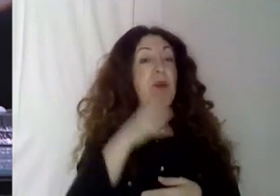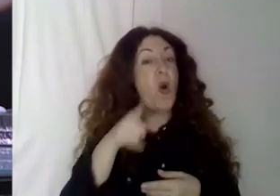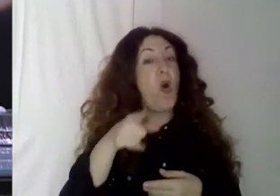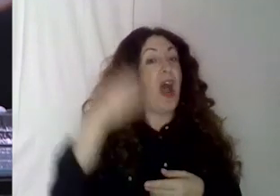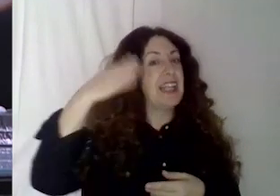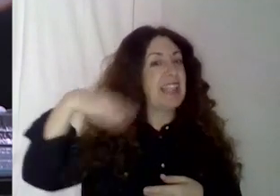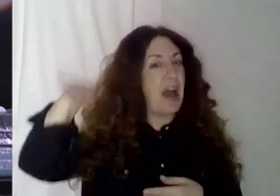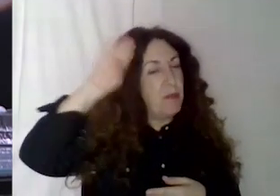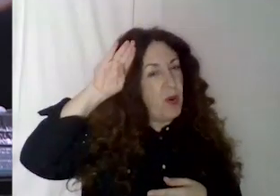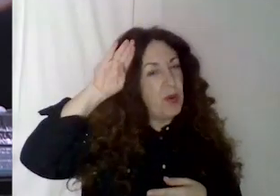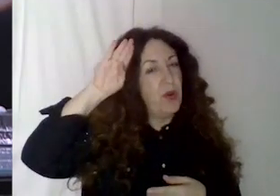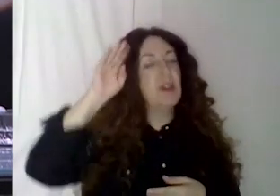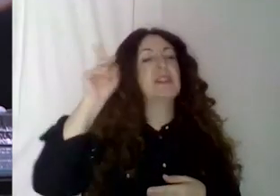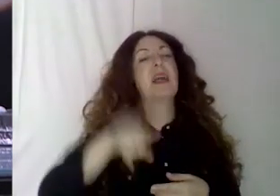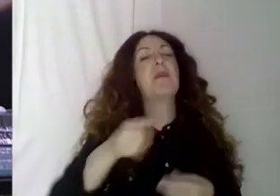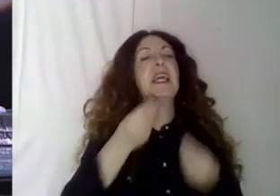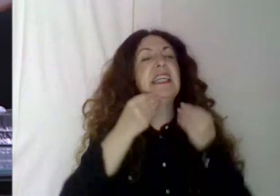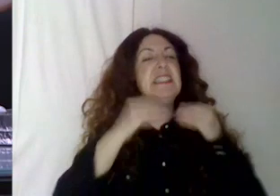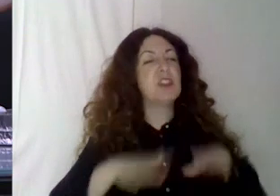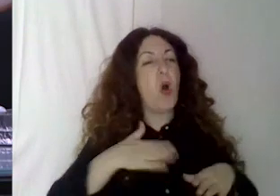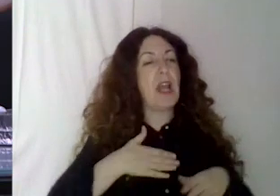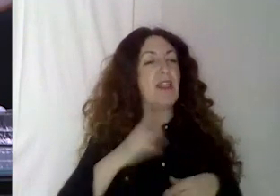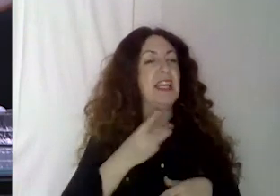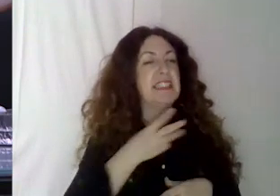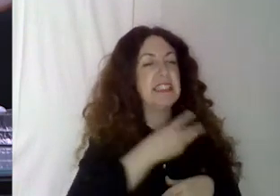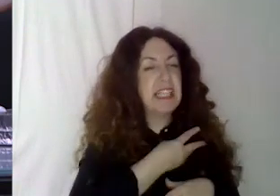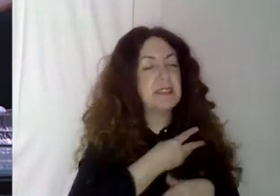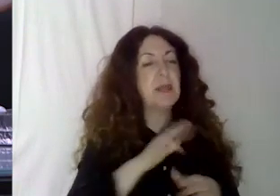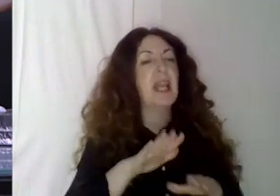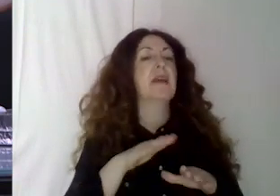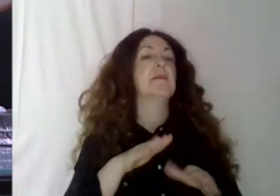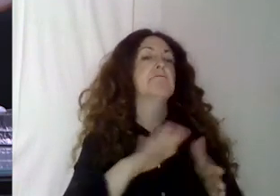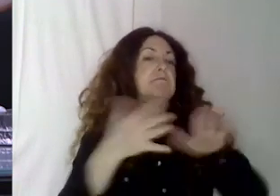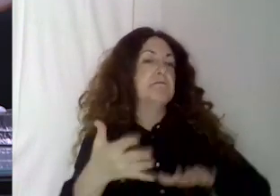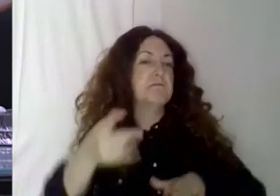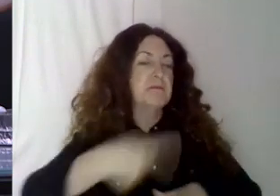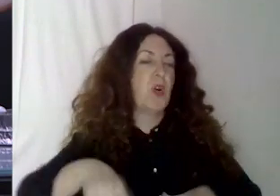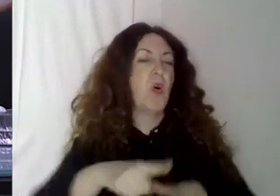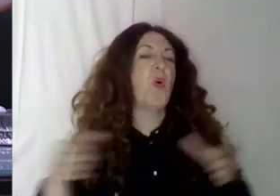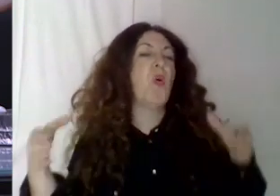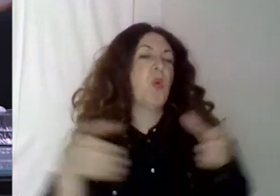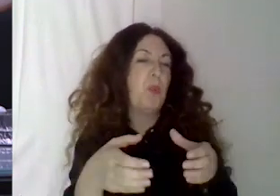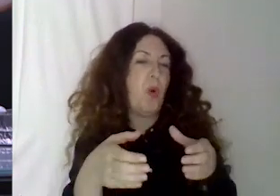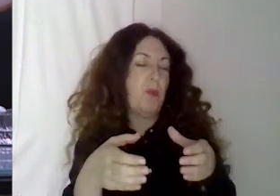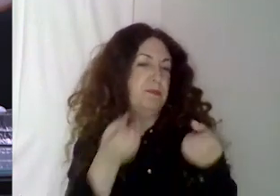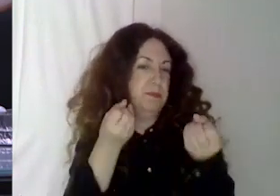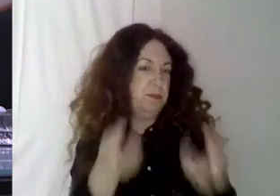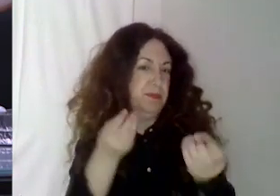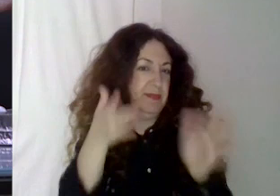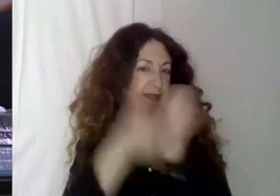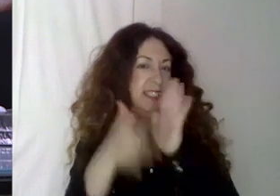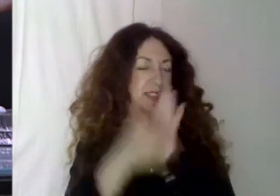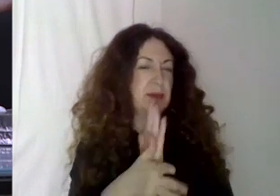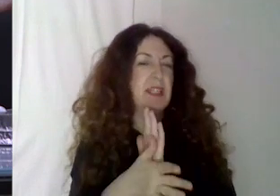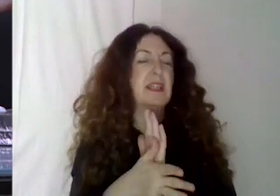traducción cultural realmente lo que uno cuenta de otro, ¿no? Entonces, bueno, eso es lo que a mí me interesa de esta historia. Si finalmente